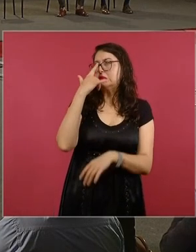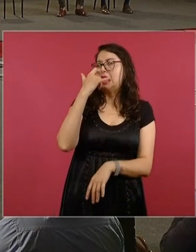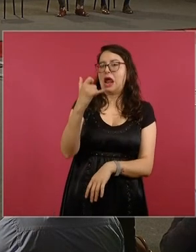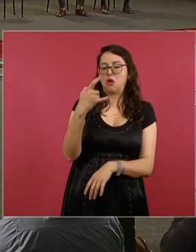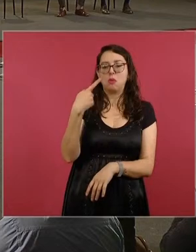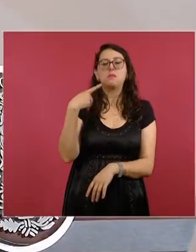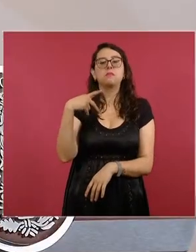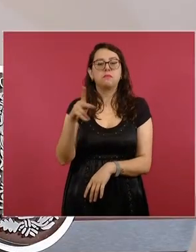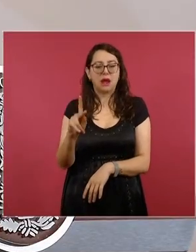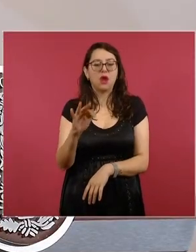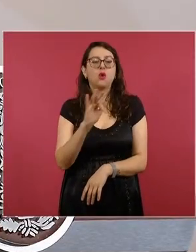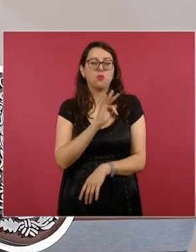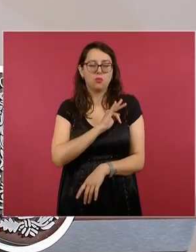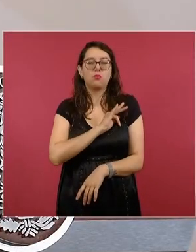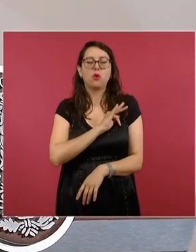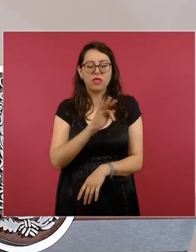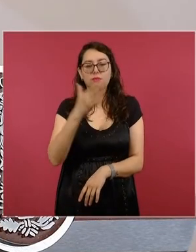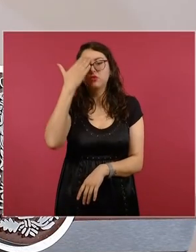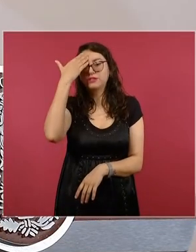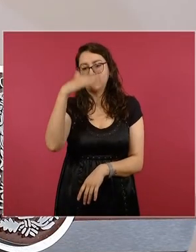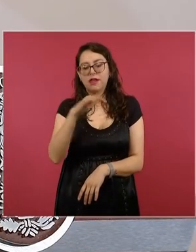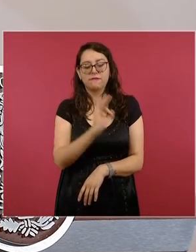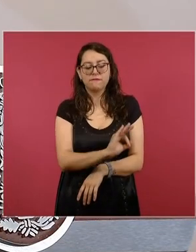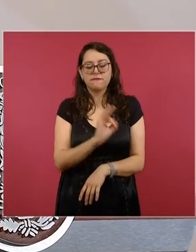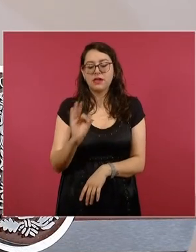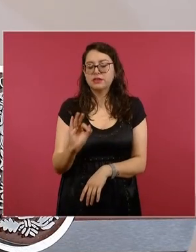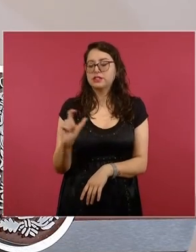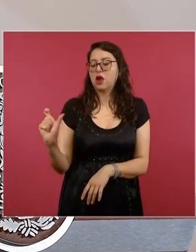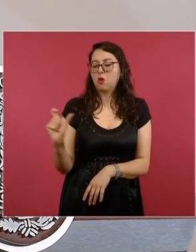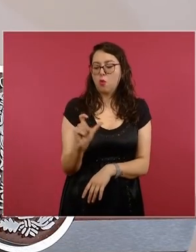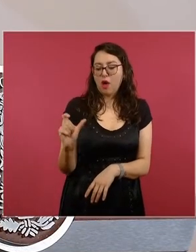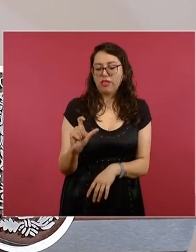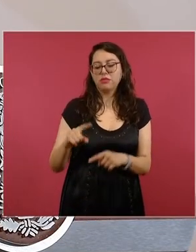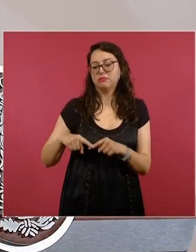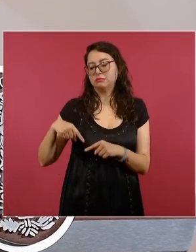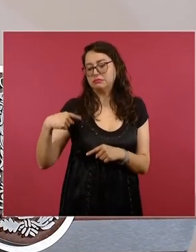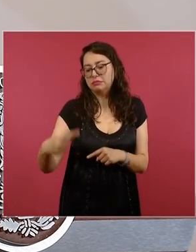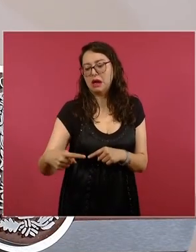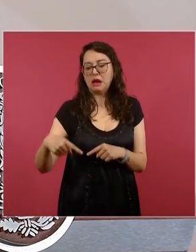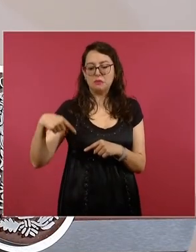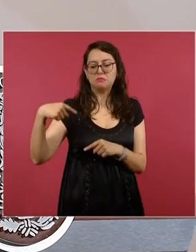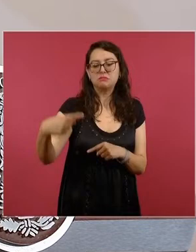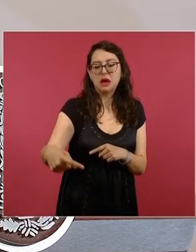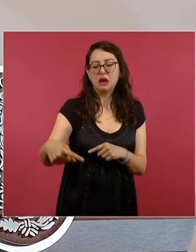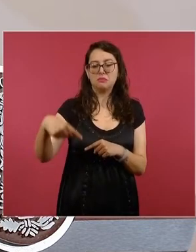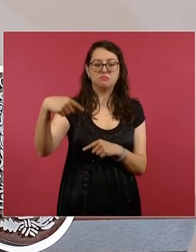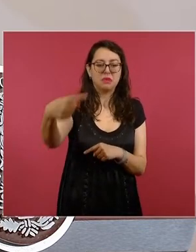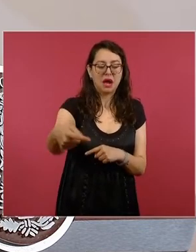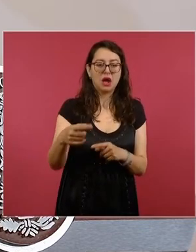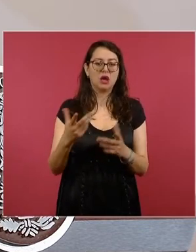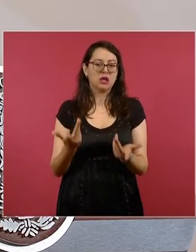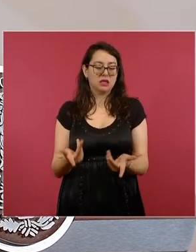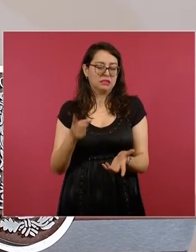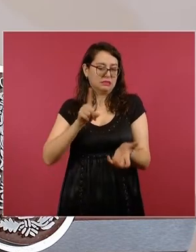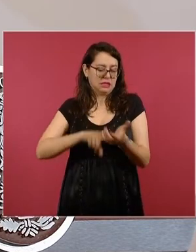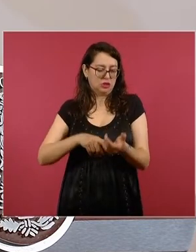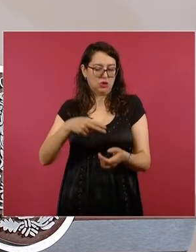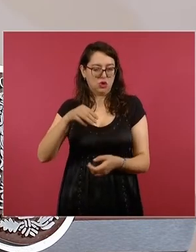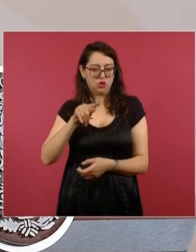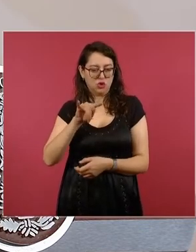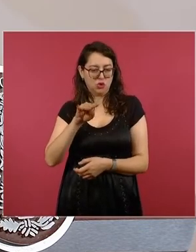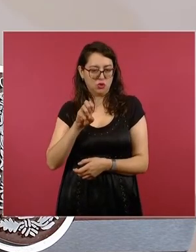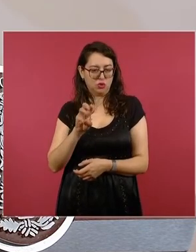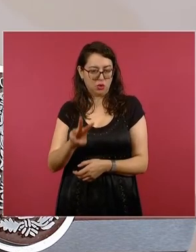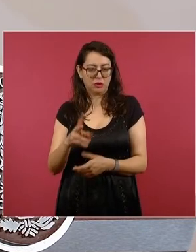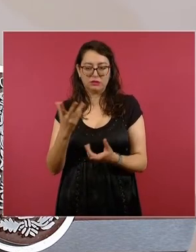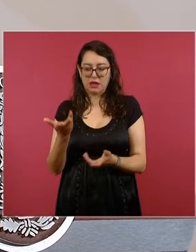gracias al desarrollo de la mecánica celeste, potenciado por la formulación de las leyes de la mecánica clásica de Newton a